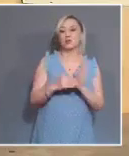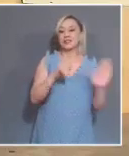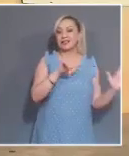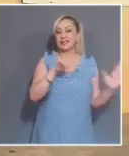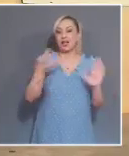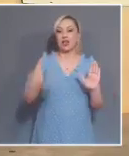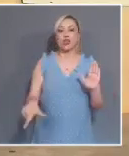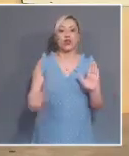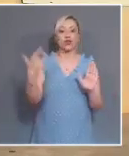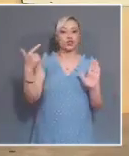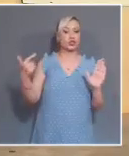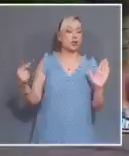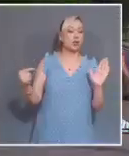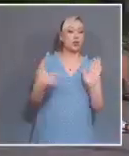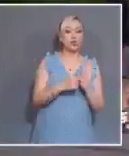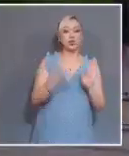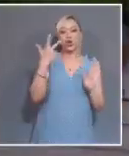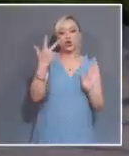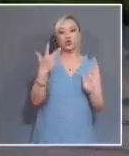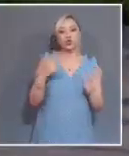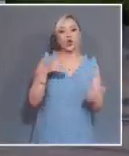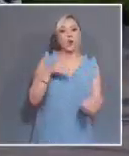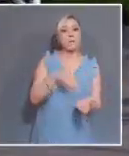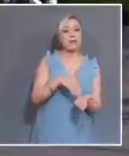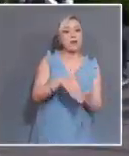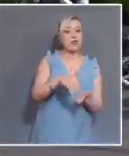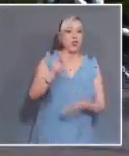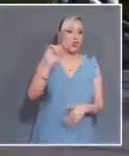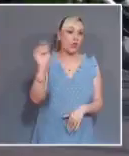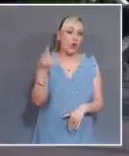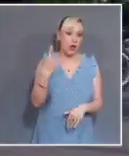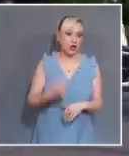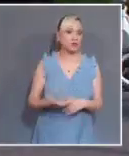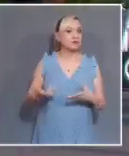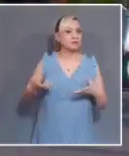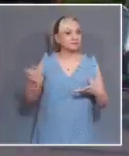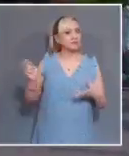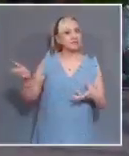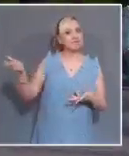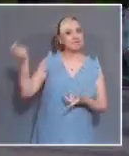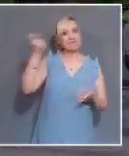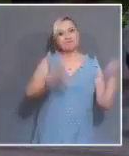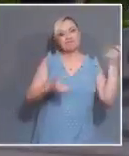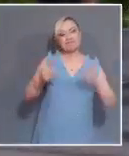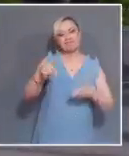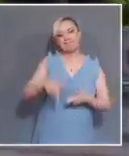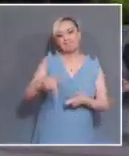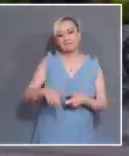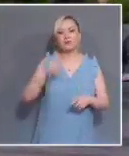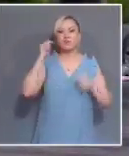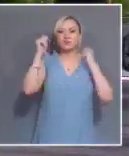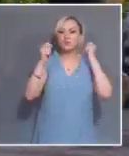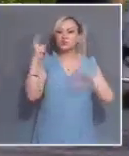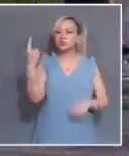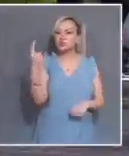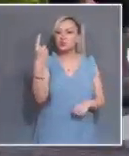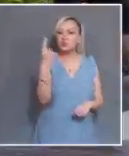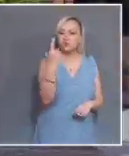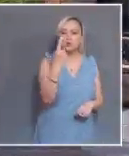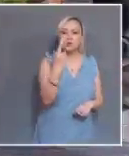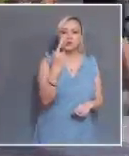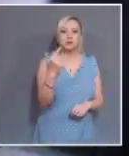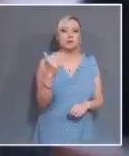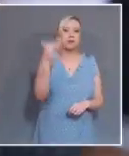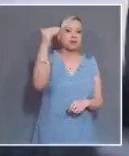2.712.8 millones de dólares. El gasto medio de cada turista decreció 0.5%,